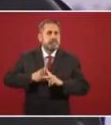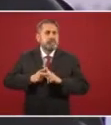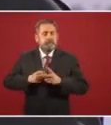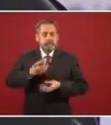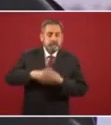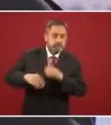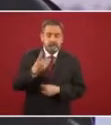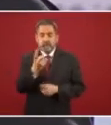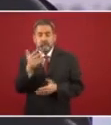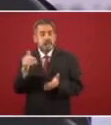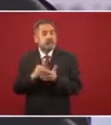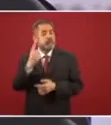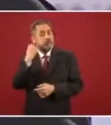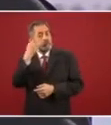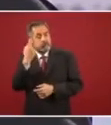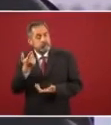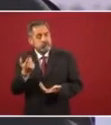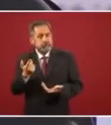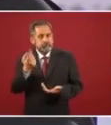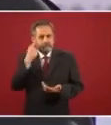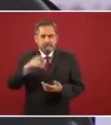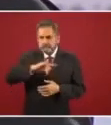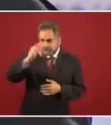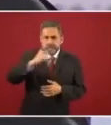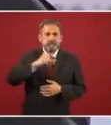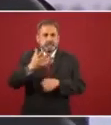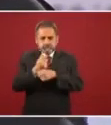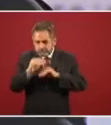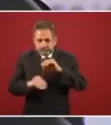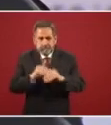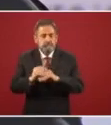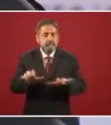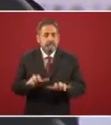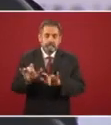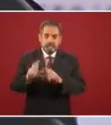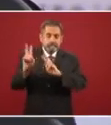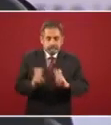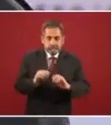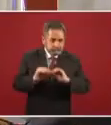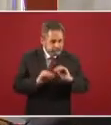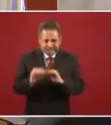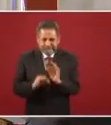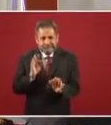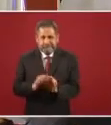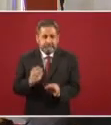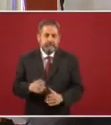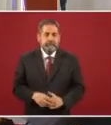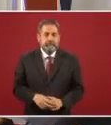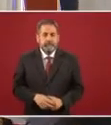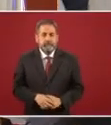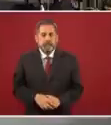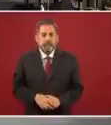abarca toda la operación, mantenimiento y actualización de equipos del avión. Gracias.